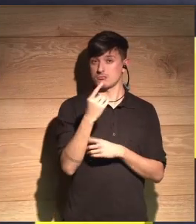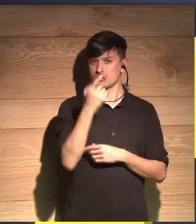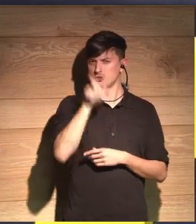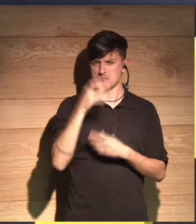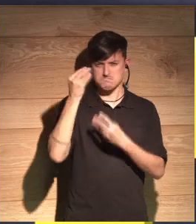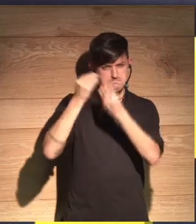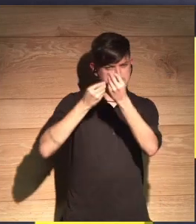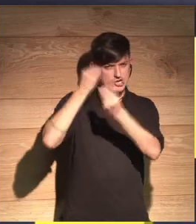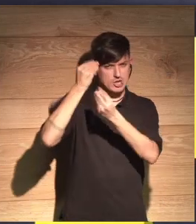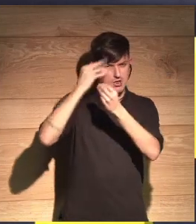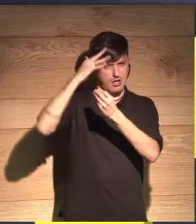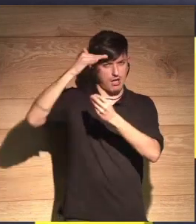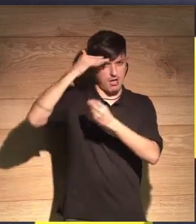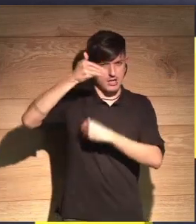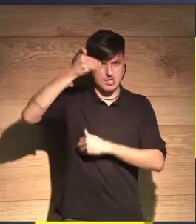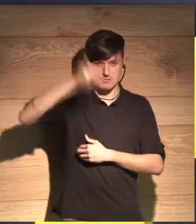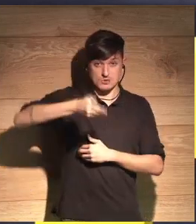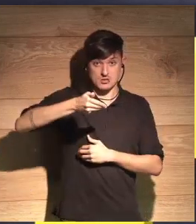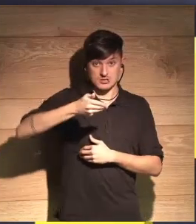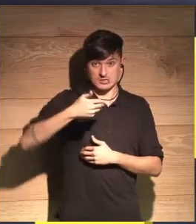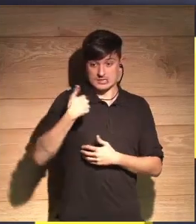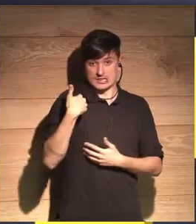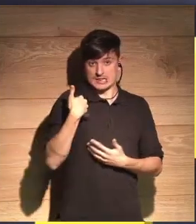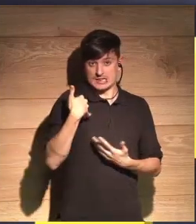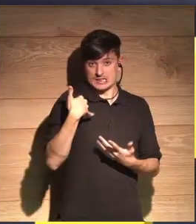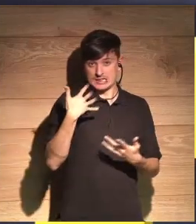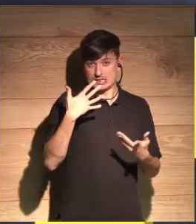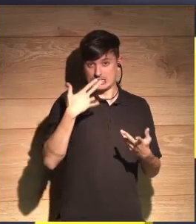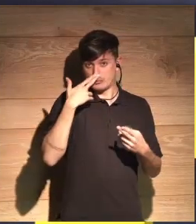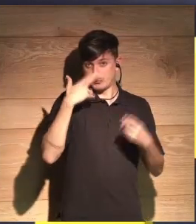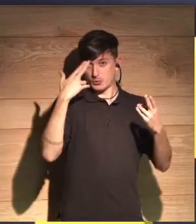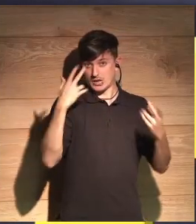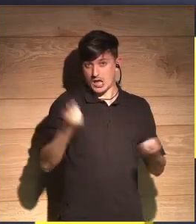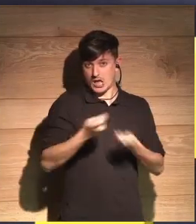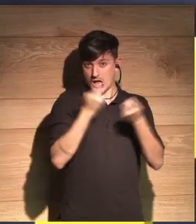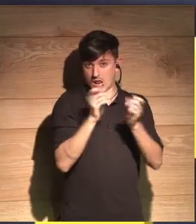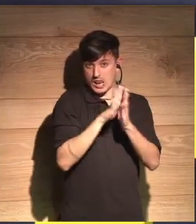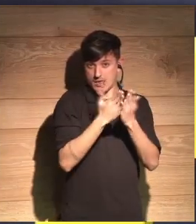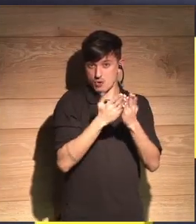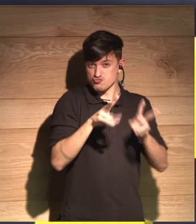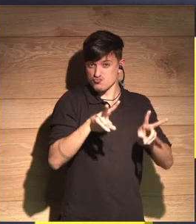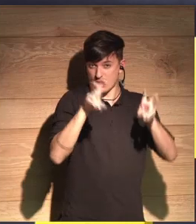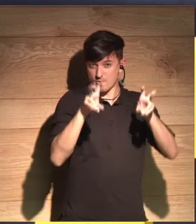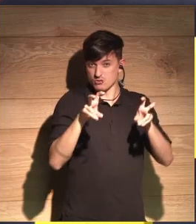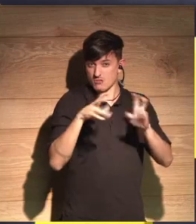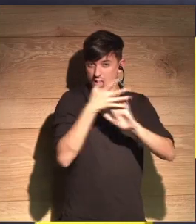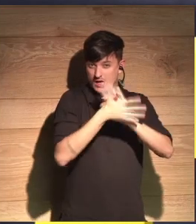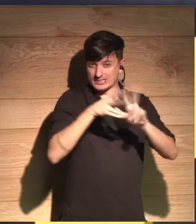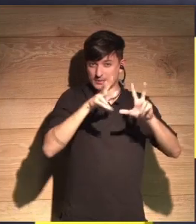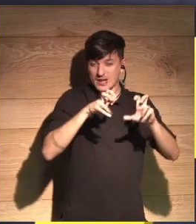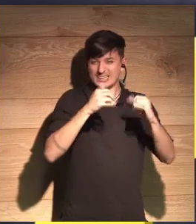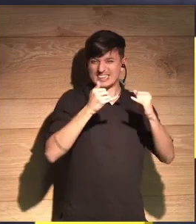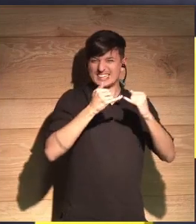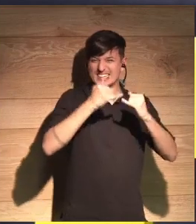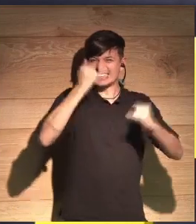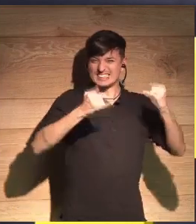pensadores de nuestro tiempo y que por cierto acaba de publicar un nuevo libro sobre la crisis de las naciones